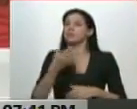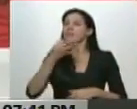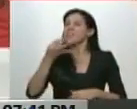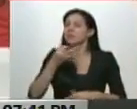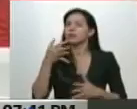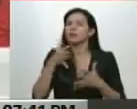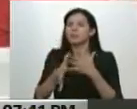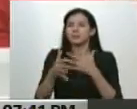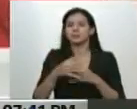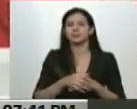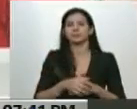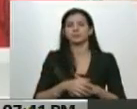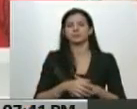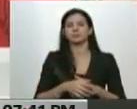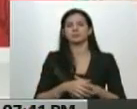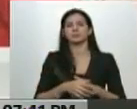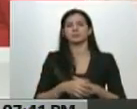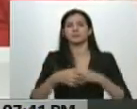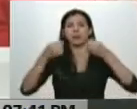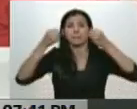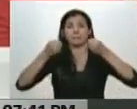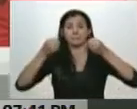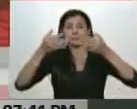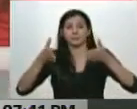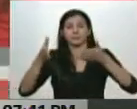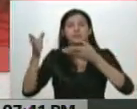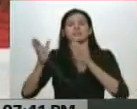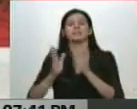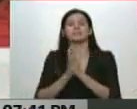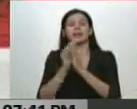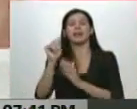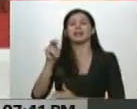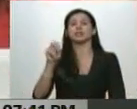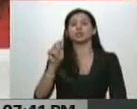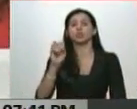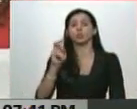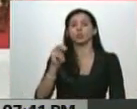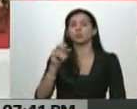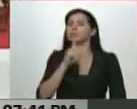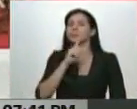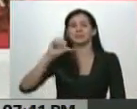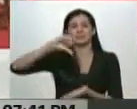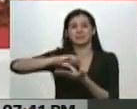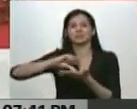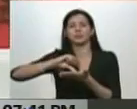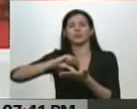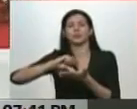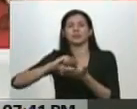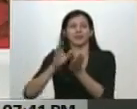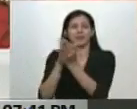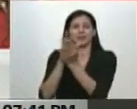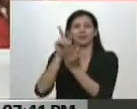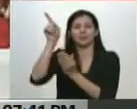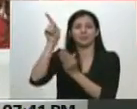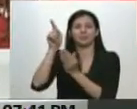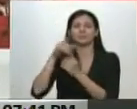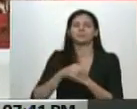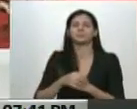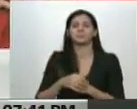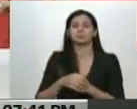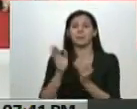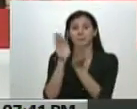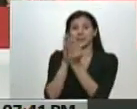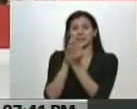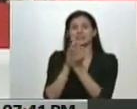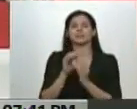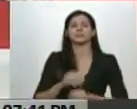realmente en el internado judicial de San Antonio, conocido como el Centro Penitenciario Insular de la región insular en Margarita, Estado